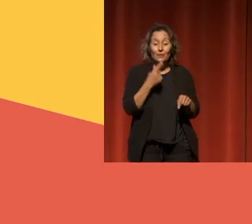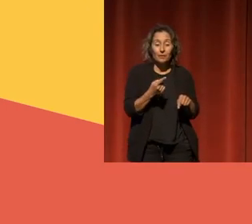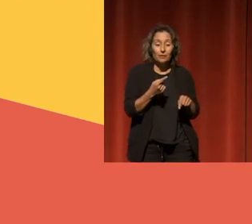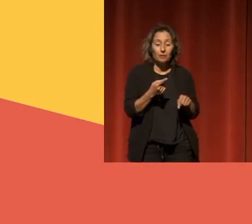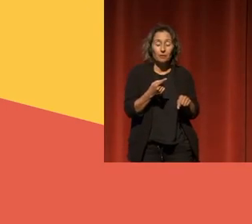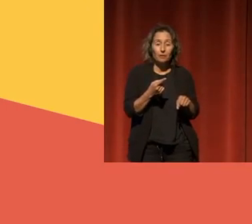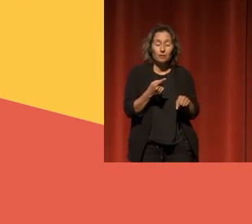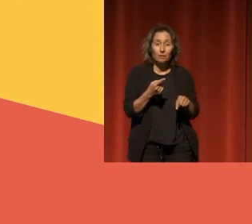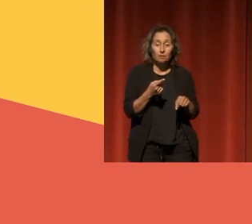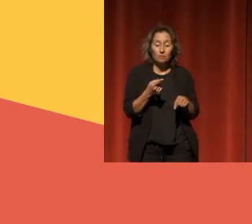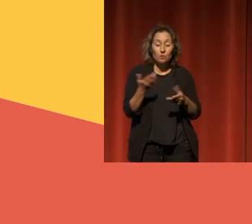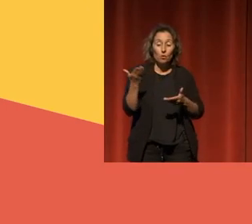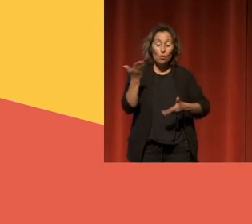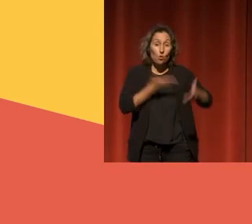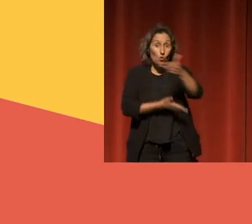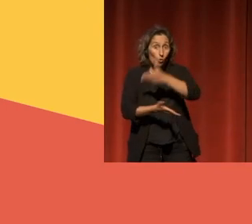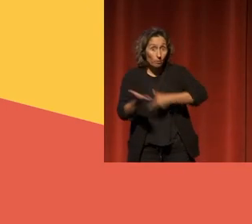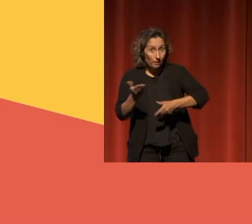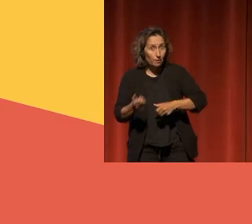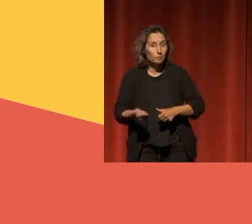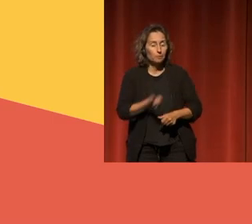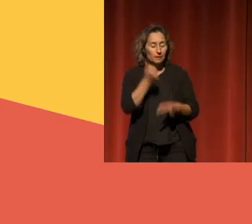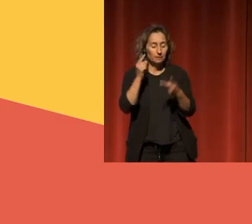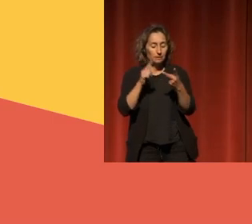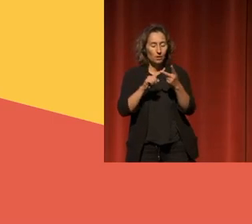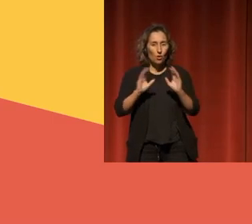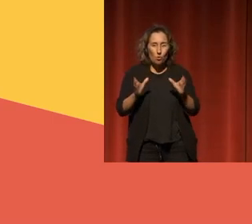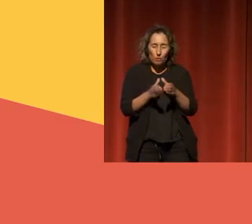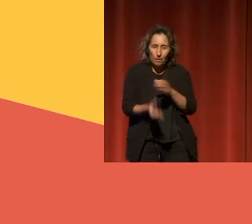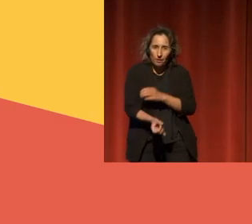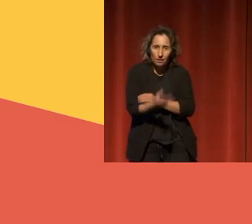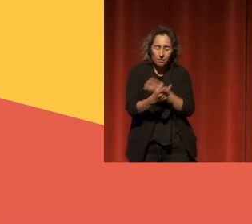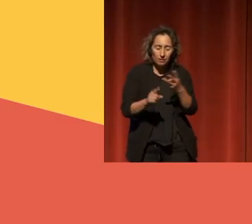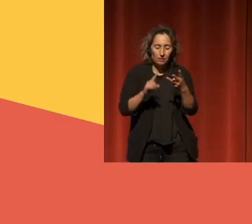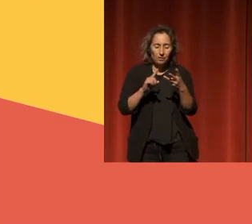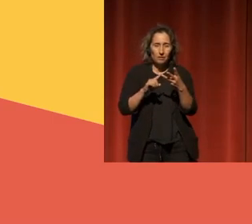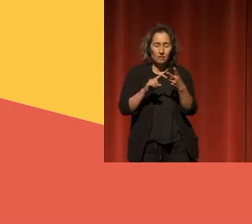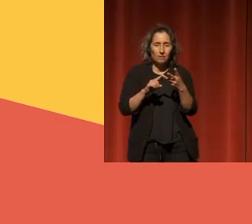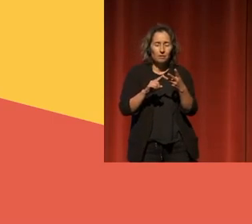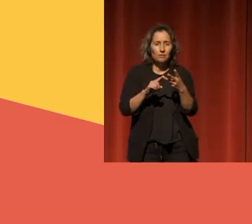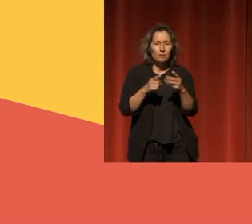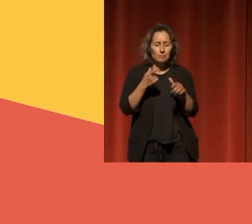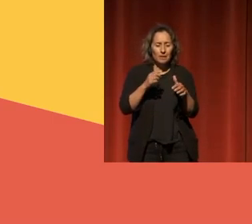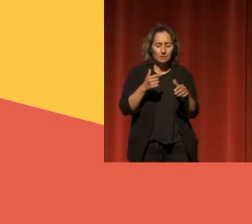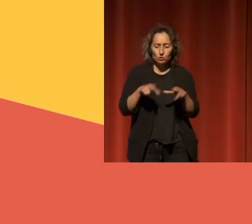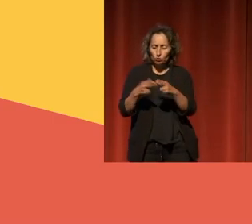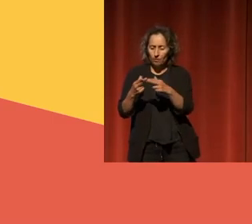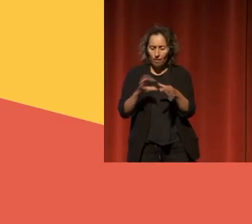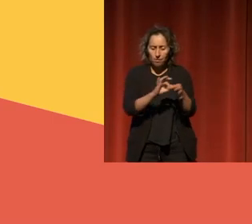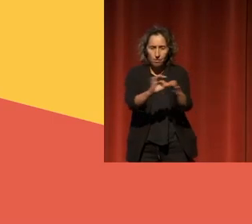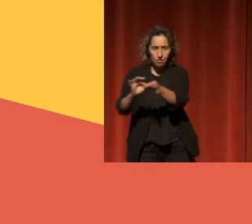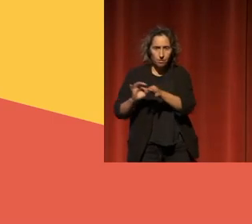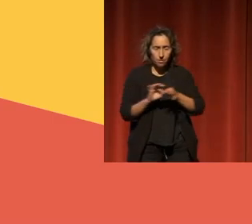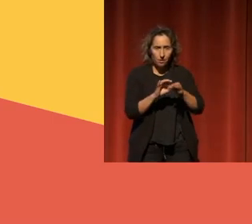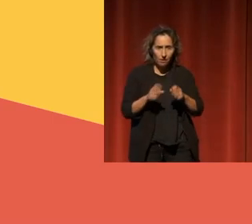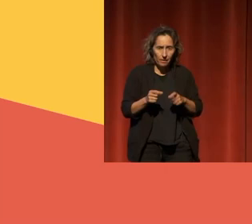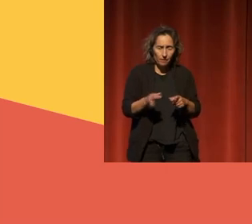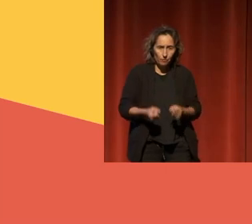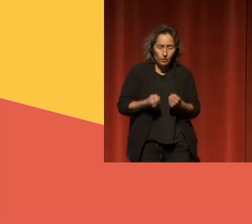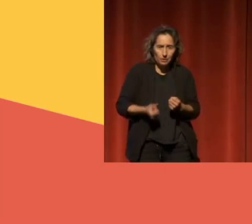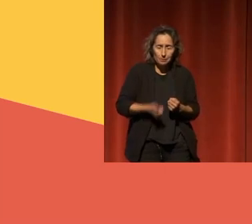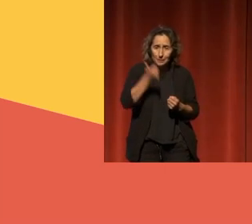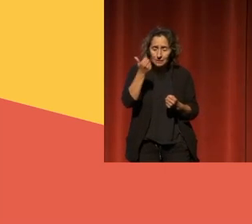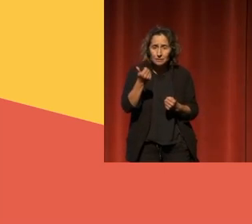incremento de la cooperación a la creación de comunidades a fin de dotarlas de cohesión social y garantizar la